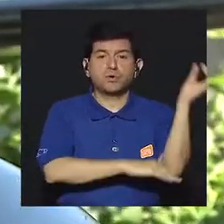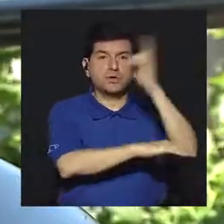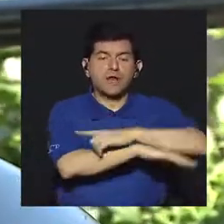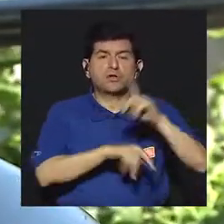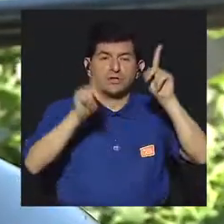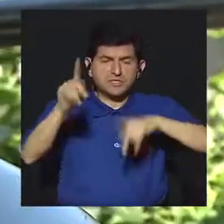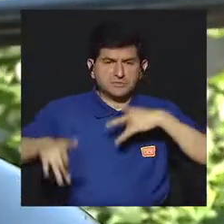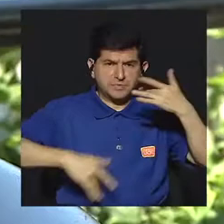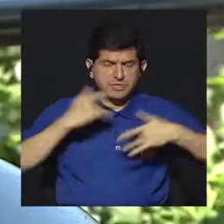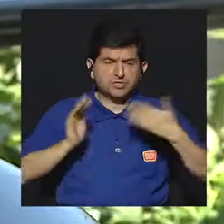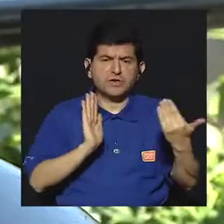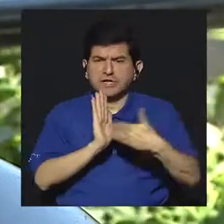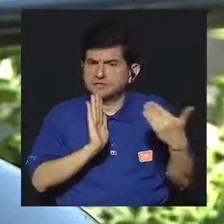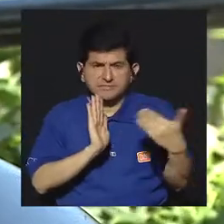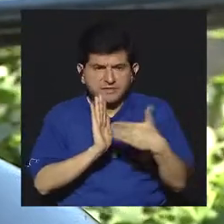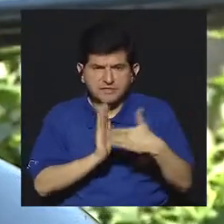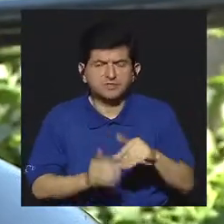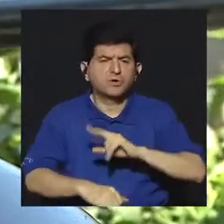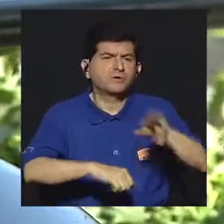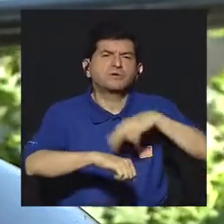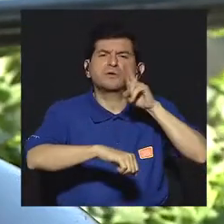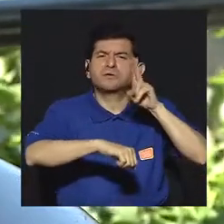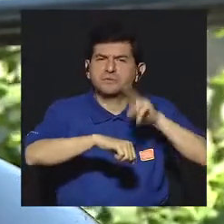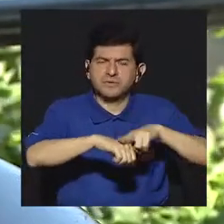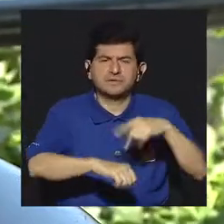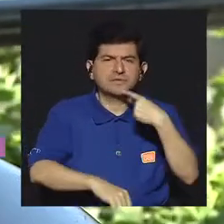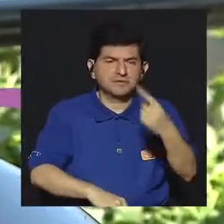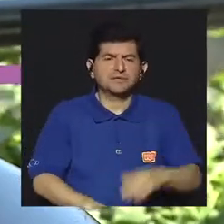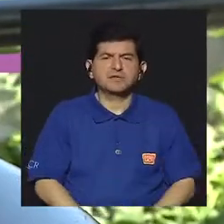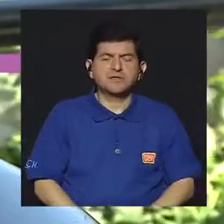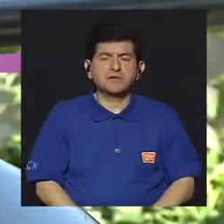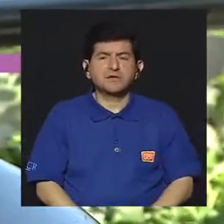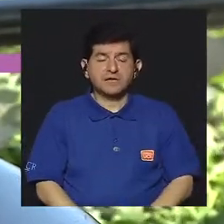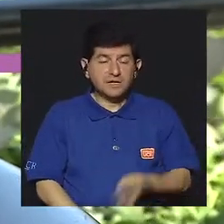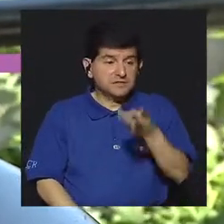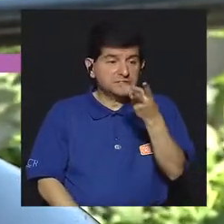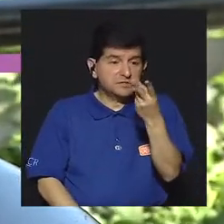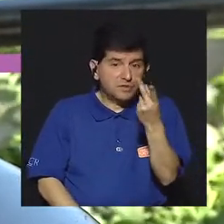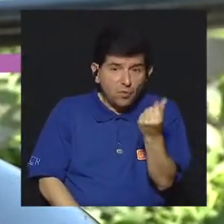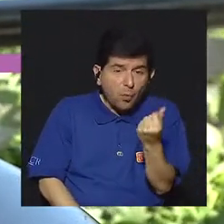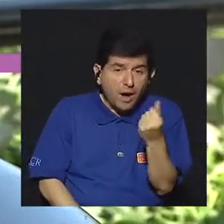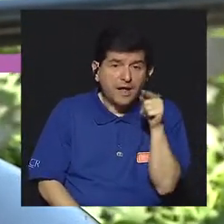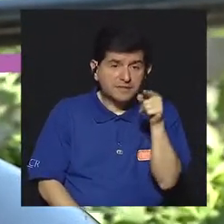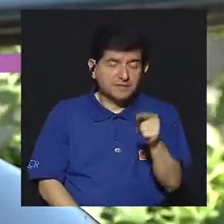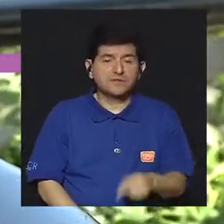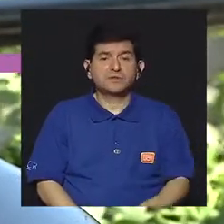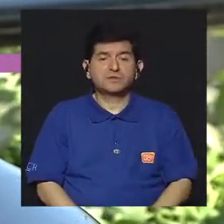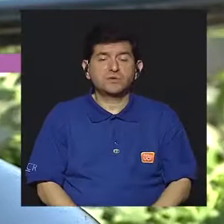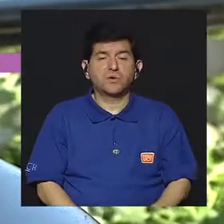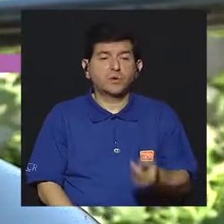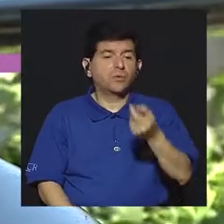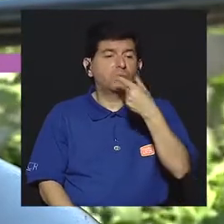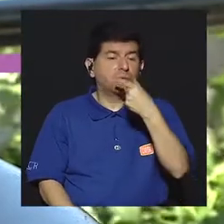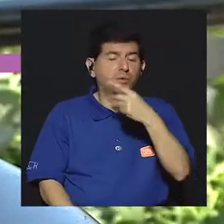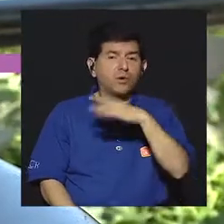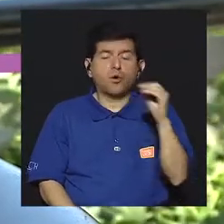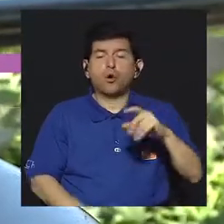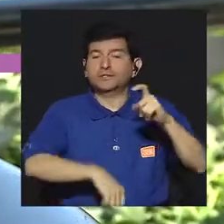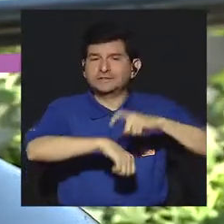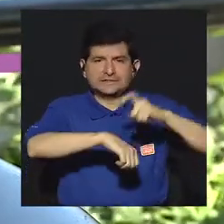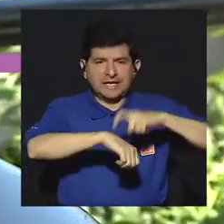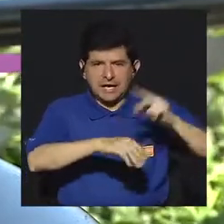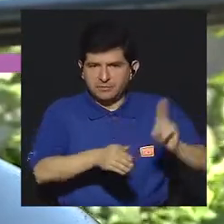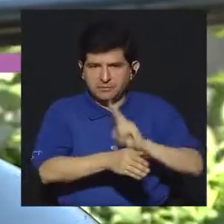el paciente va sintiendo alguna molestia. Generalmente, como te digo, es por la dosis que toma el paciente, ¿verdad?, y por